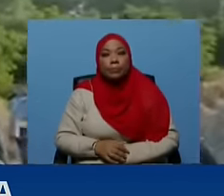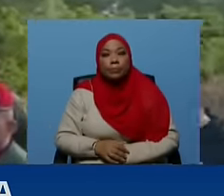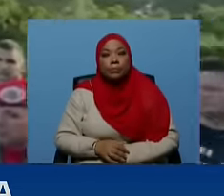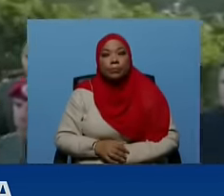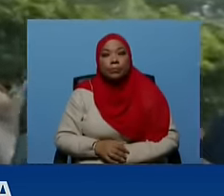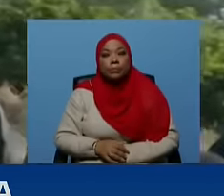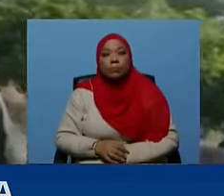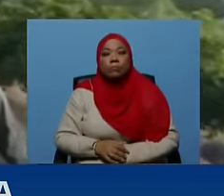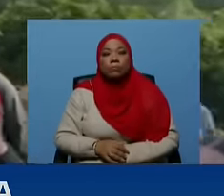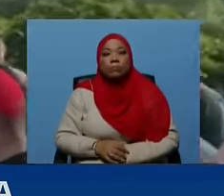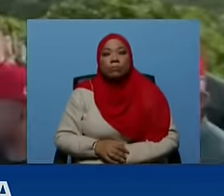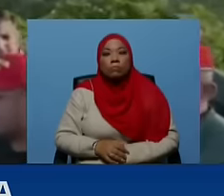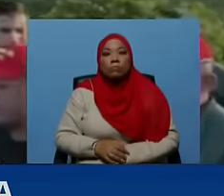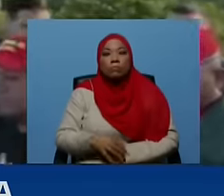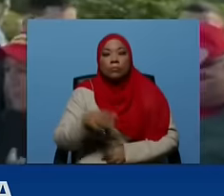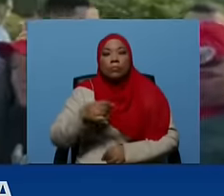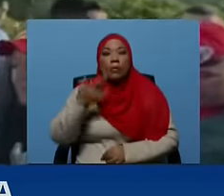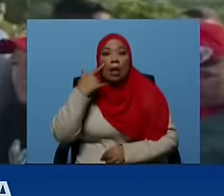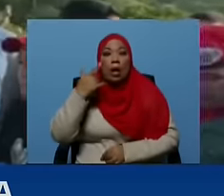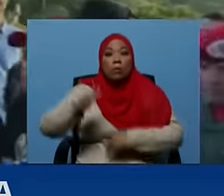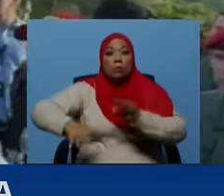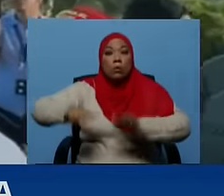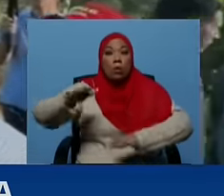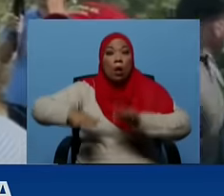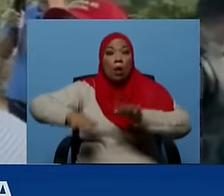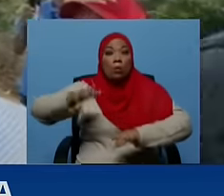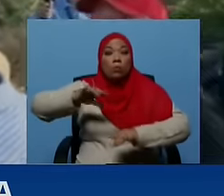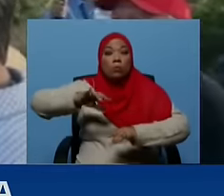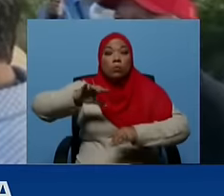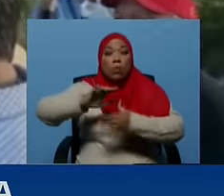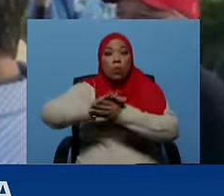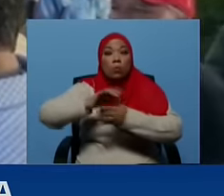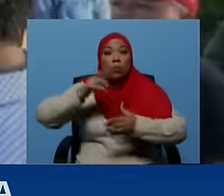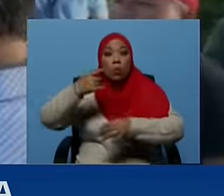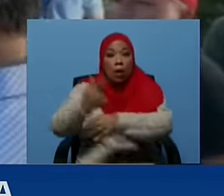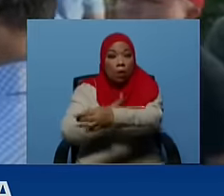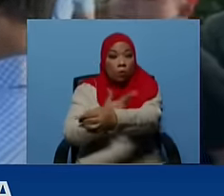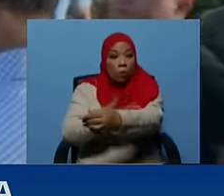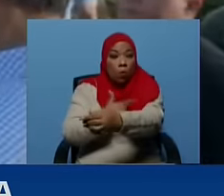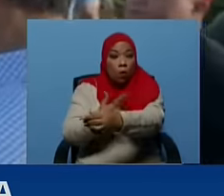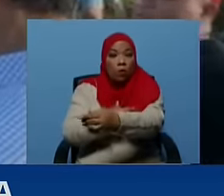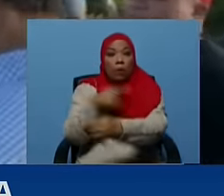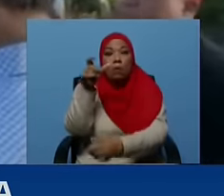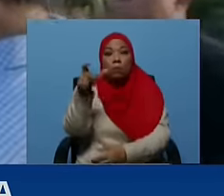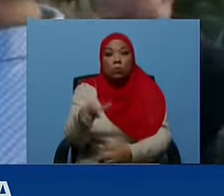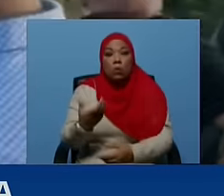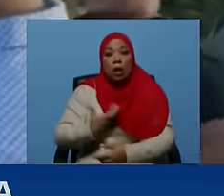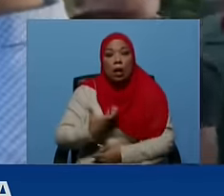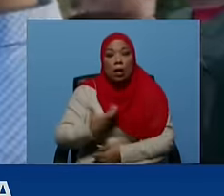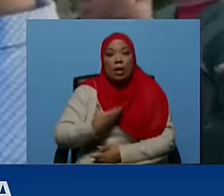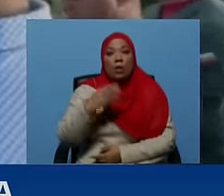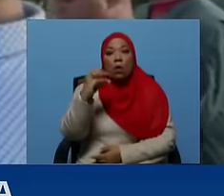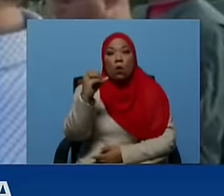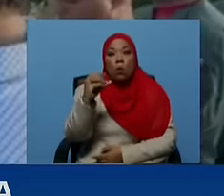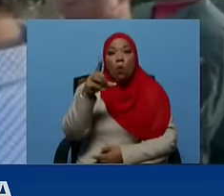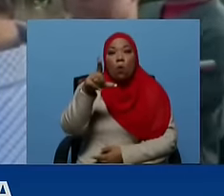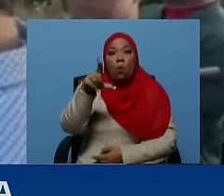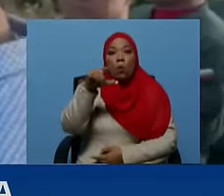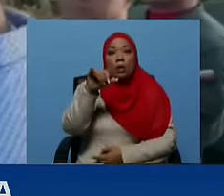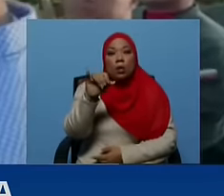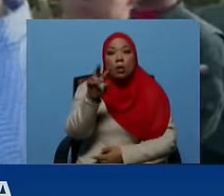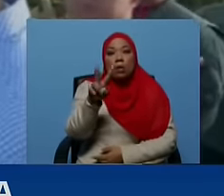a a caucagua donde está nuestro hermano olivero el alcalde olivero una